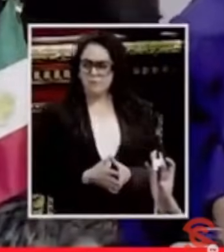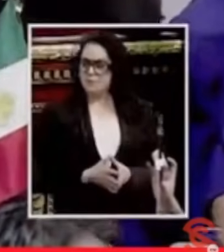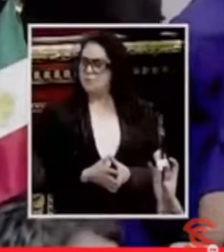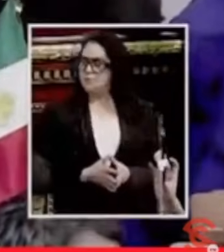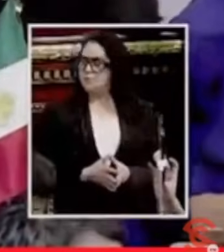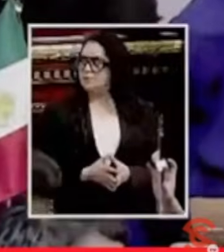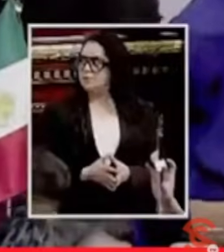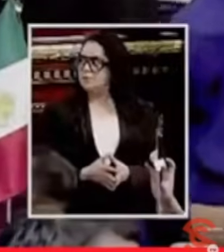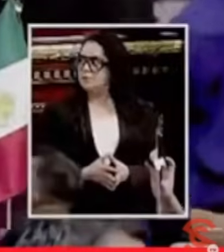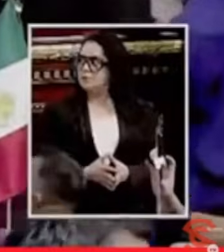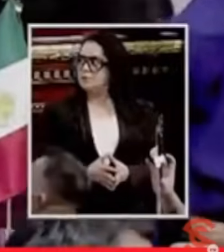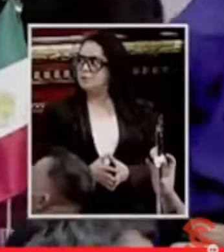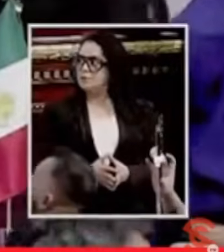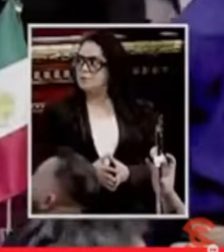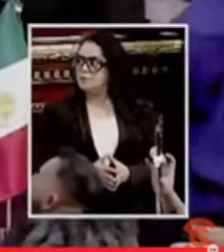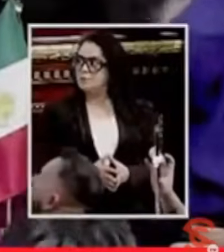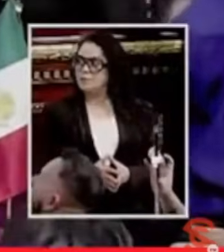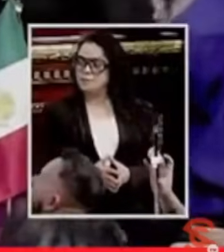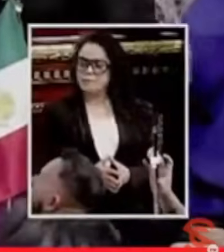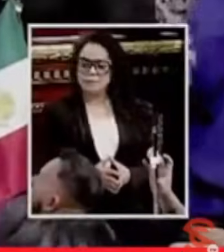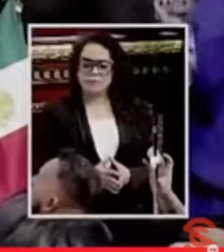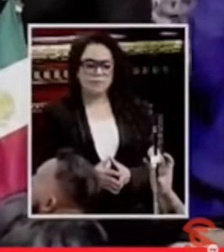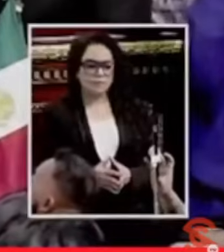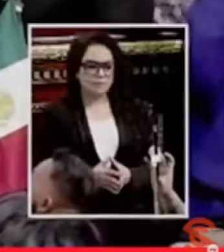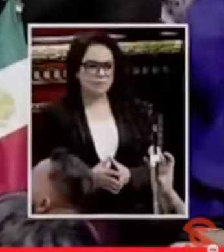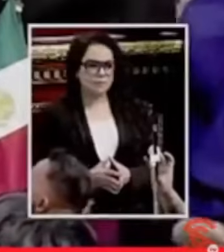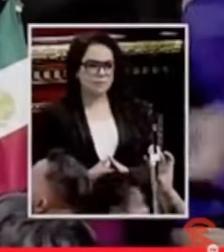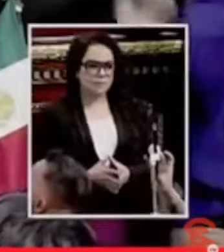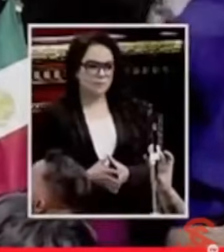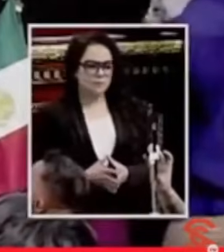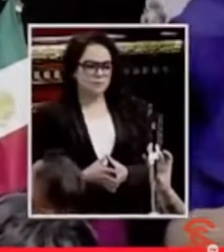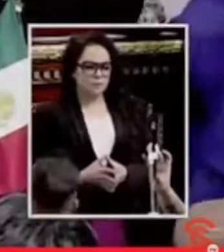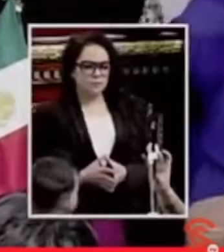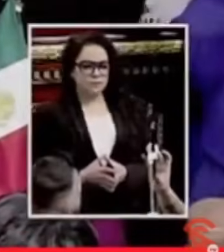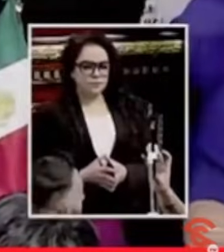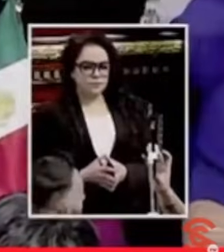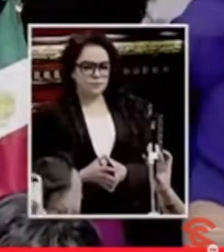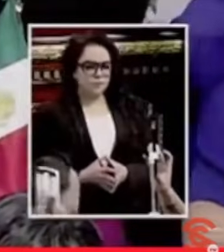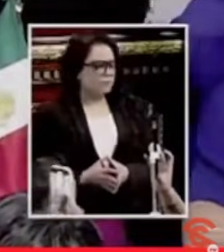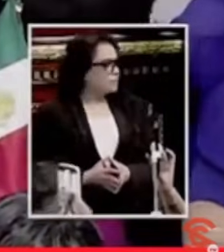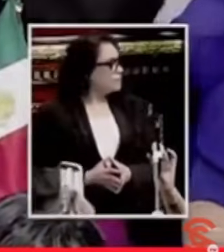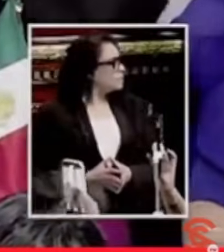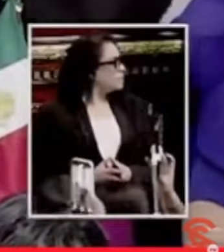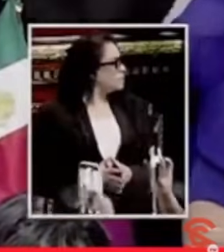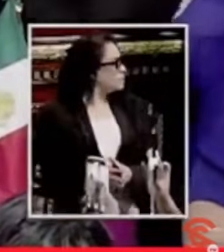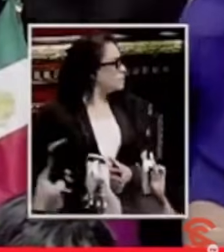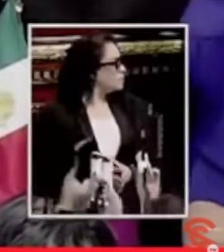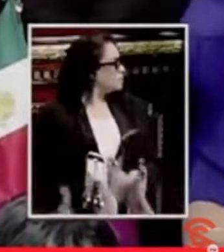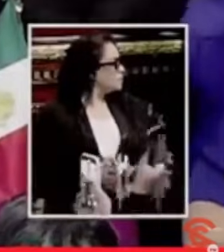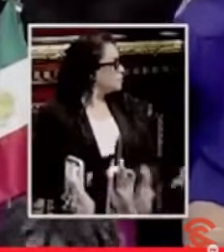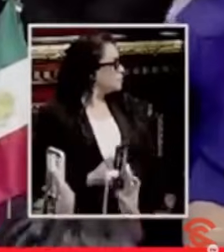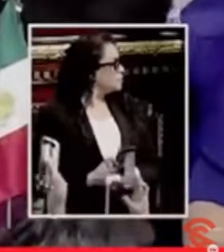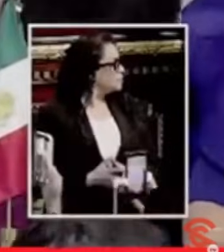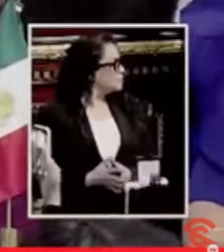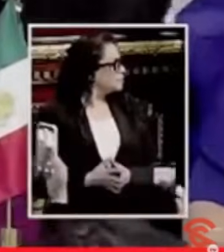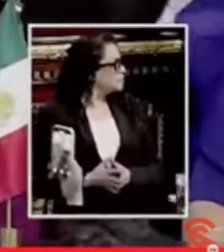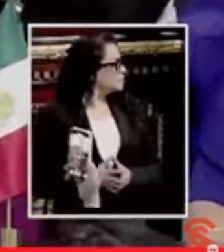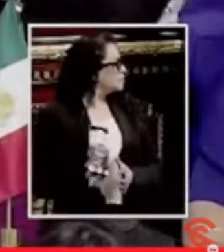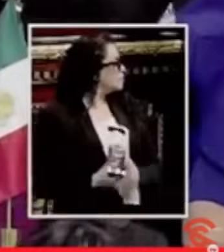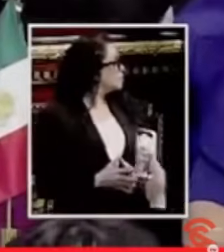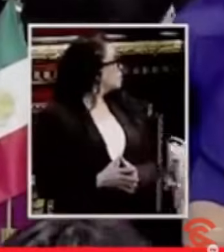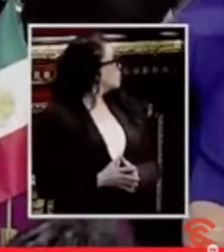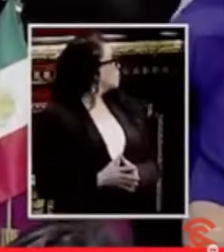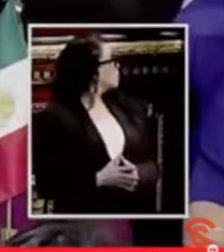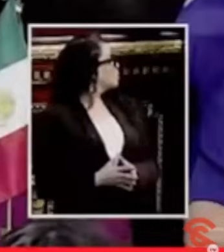no accedimos a algunas consideraciones que nos habían pedido. Déjame puntualizar porque esto que tú me mencionas es